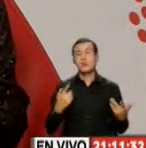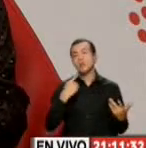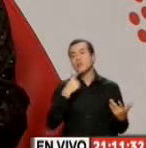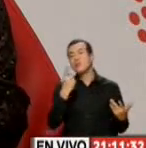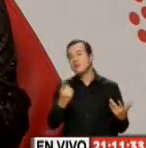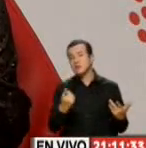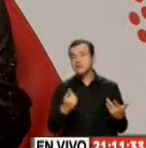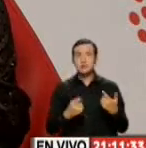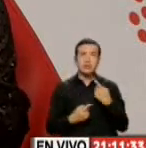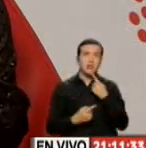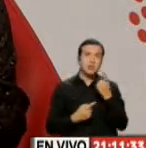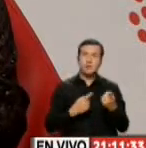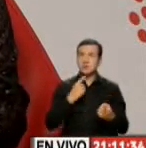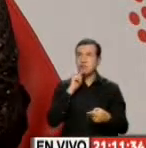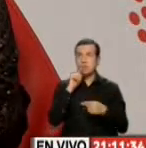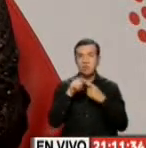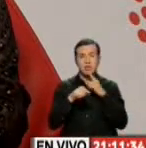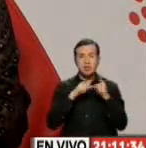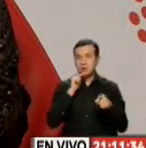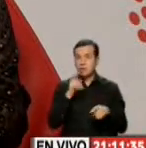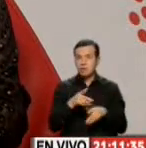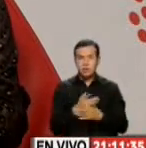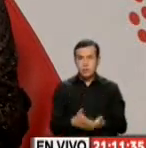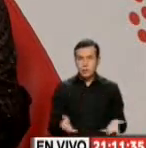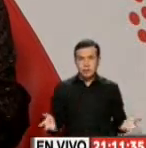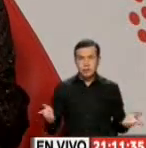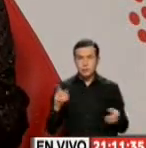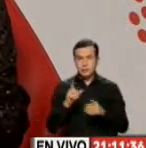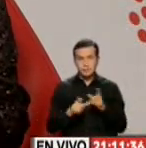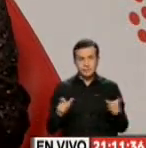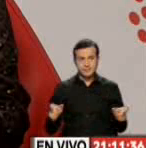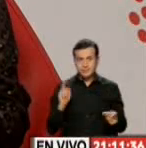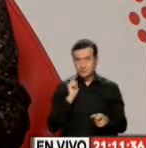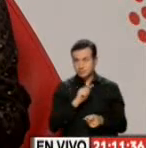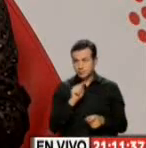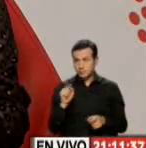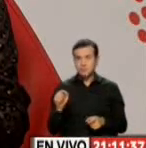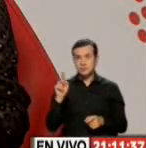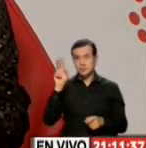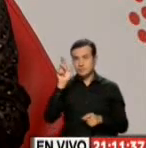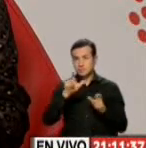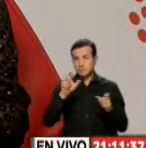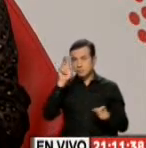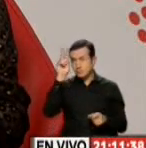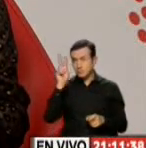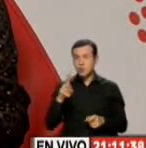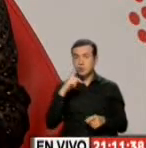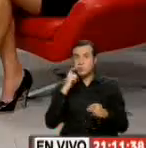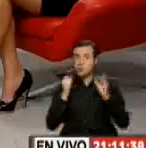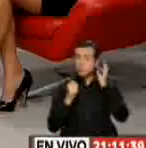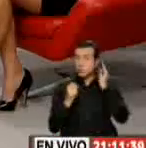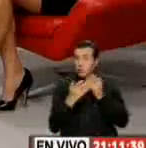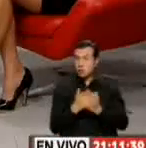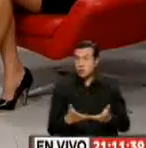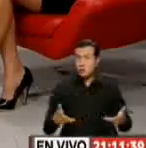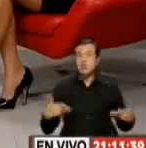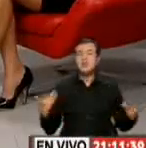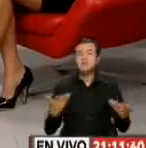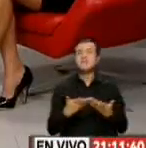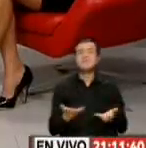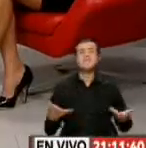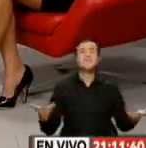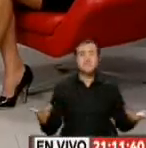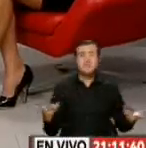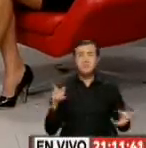de distintas maneras, pero los individuos venezolanos y venezolanas que están, ¿qué son?